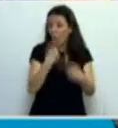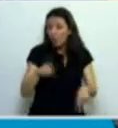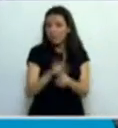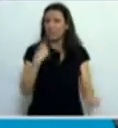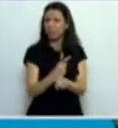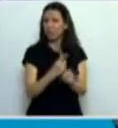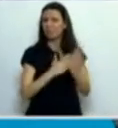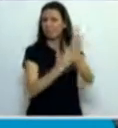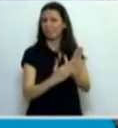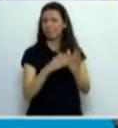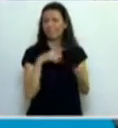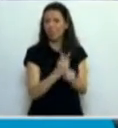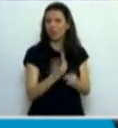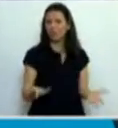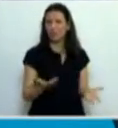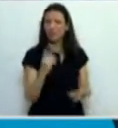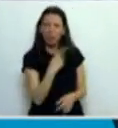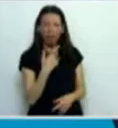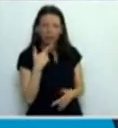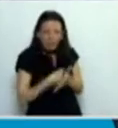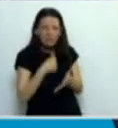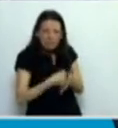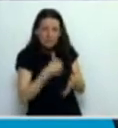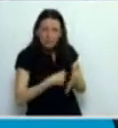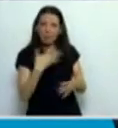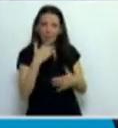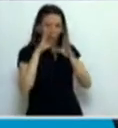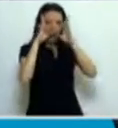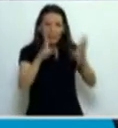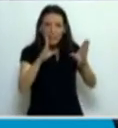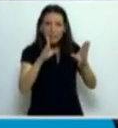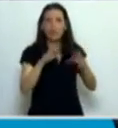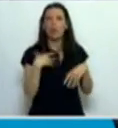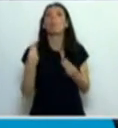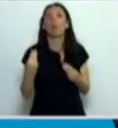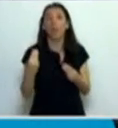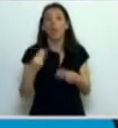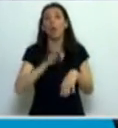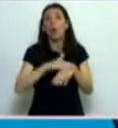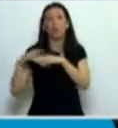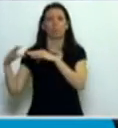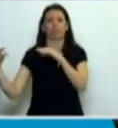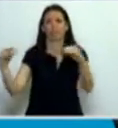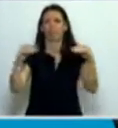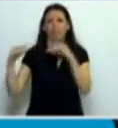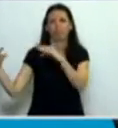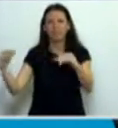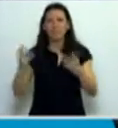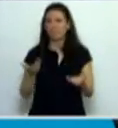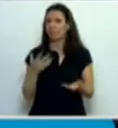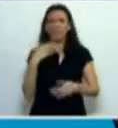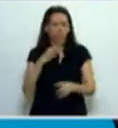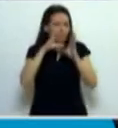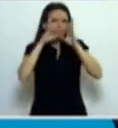injustificable, hay que hacer un gran esfuerzo para poder oír entre los murmullos algo que debería ser y debería merecer